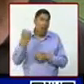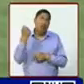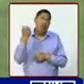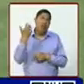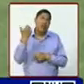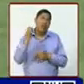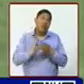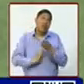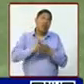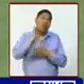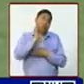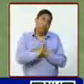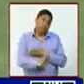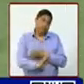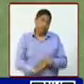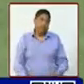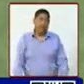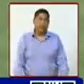de enero.